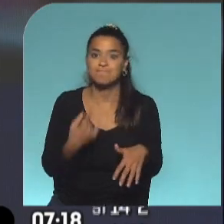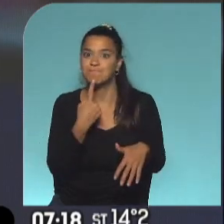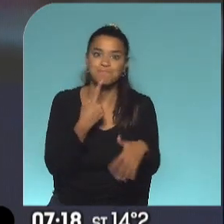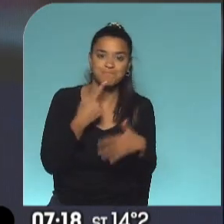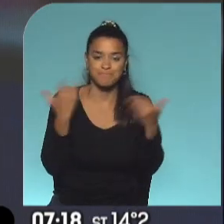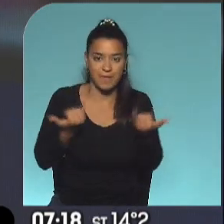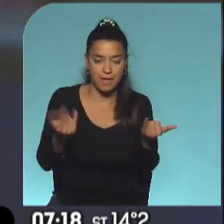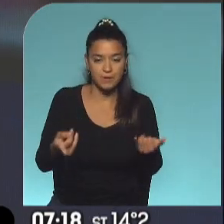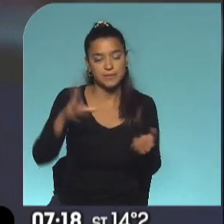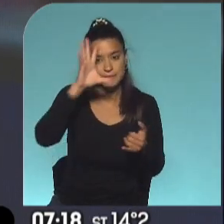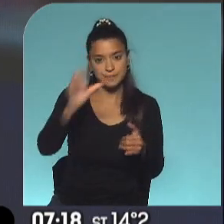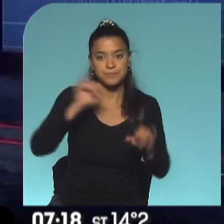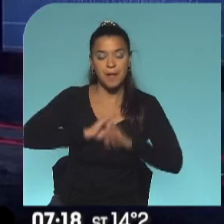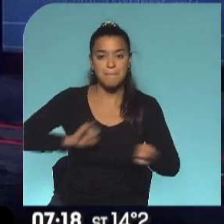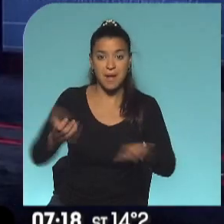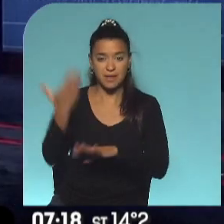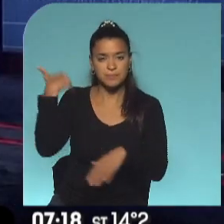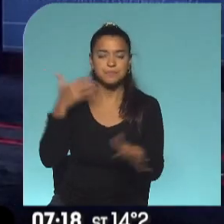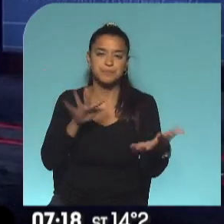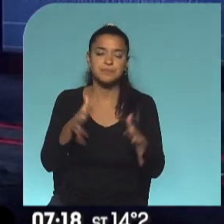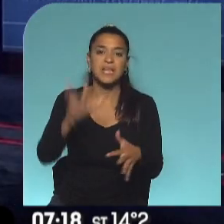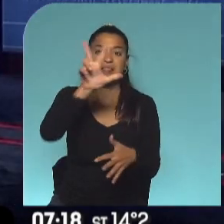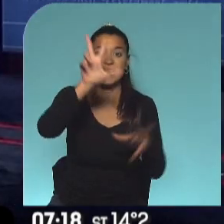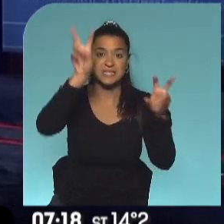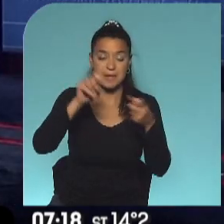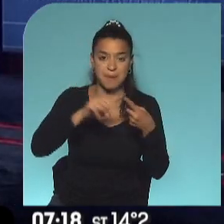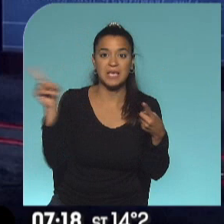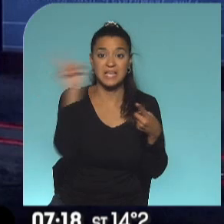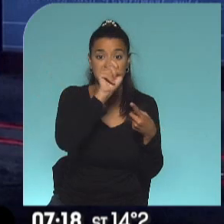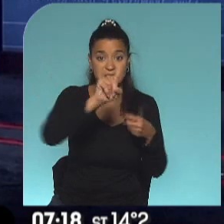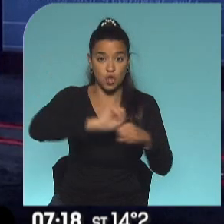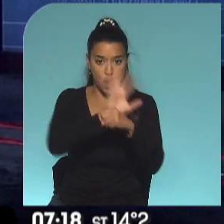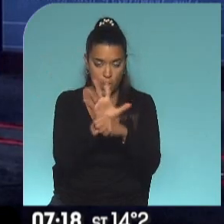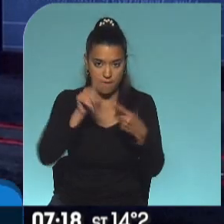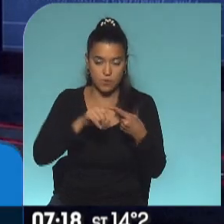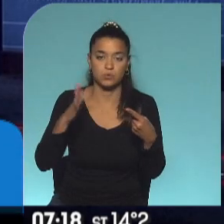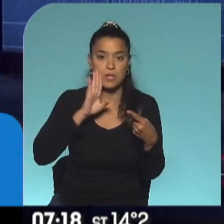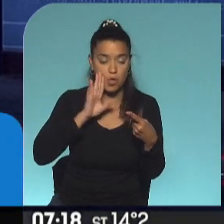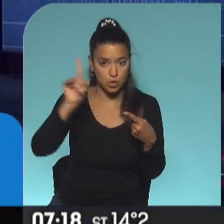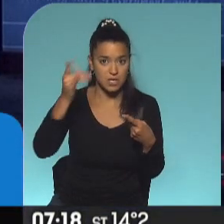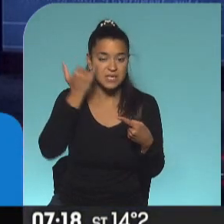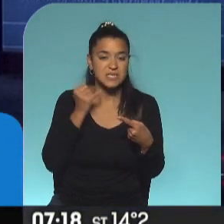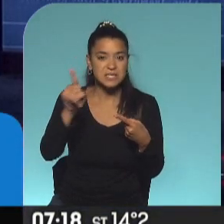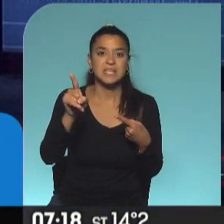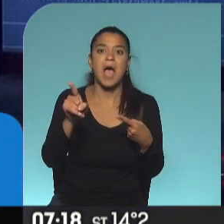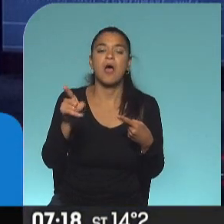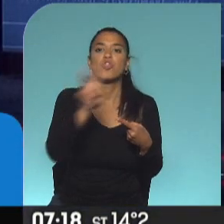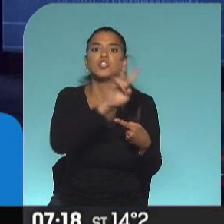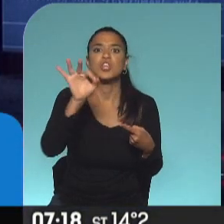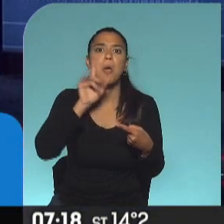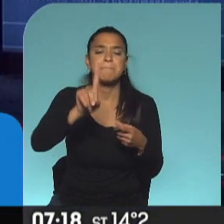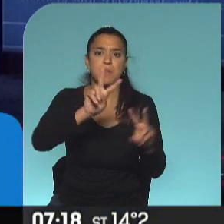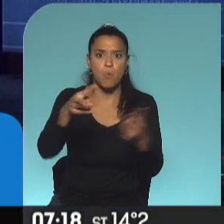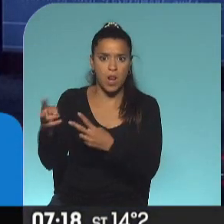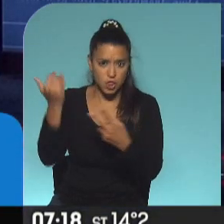incierta. Recordemos que la campaña venía desarrollándose alrededor de tres temas. La crisis del coronavirus. Estados Unidos ya ha registrado más de 200.000 muertos. Es